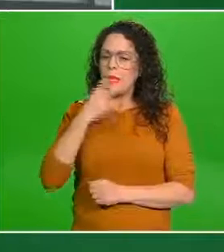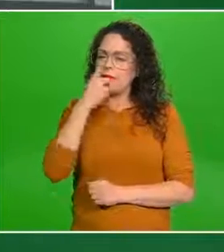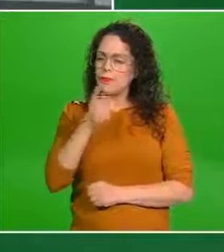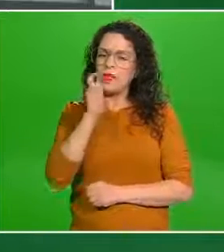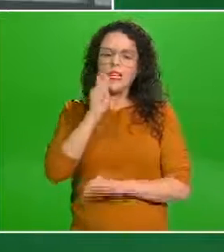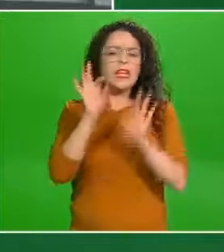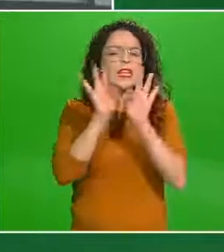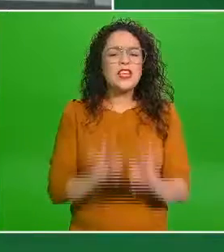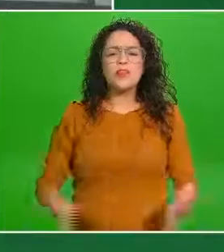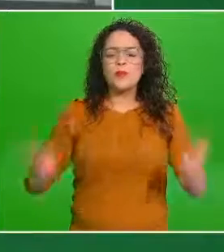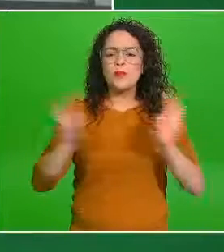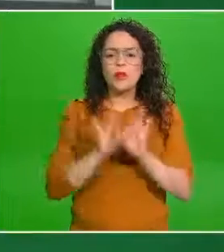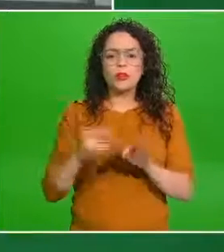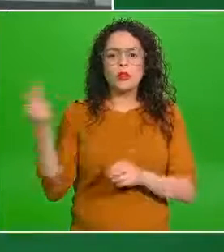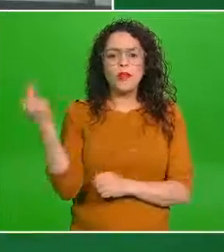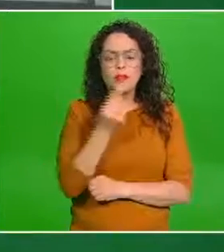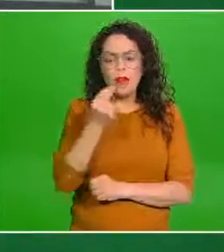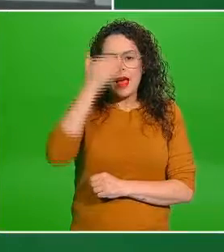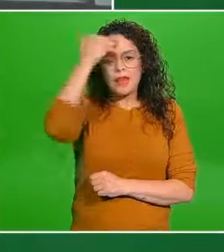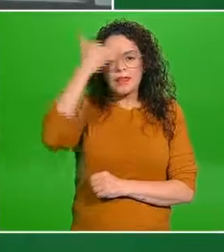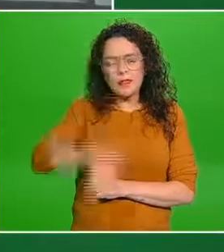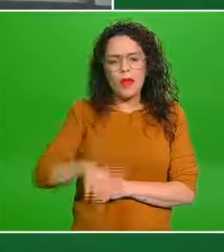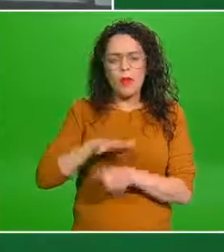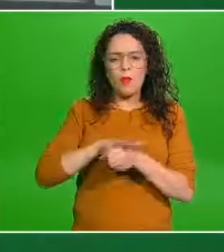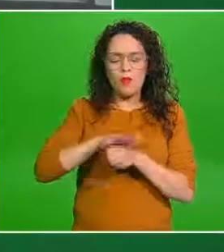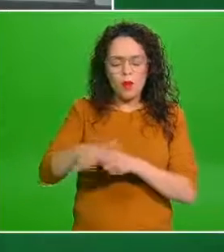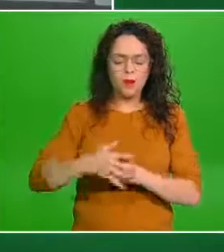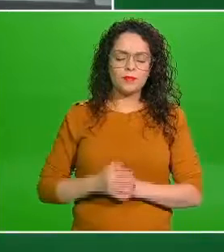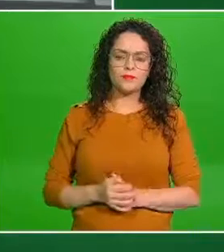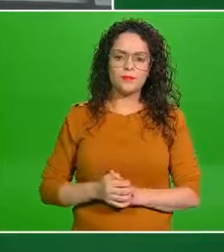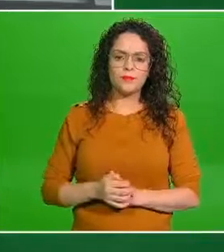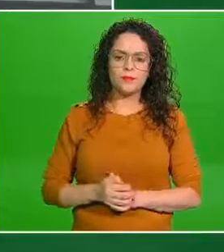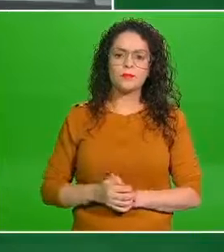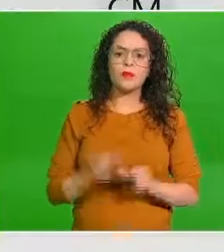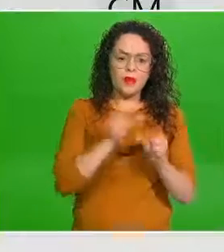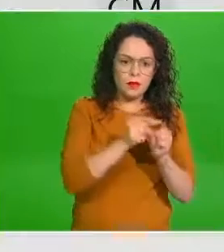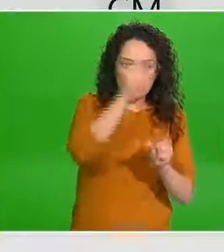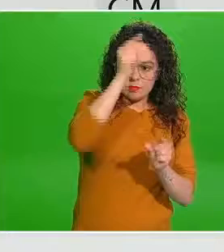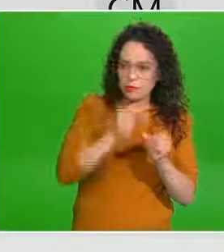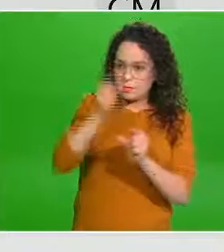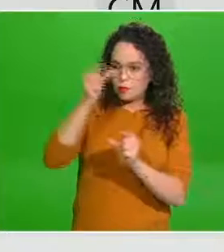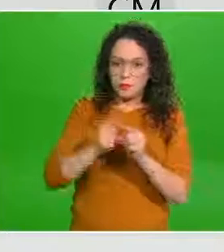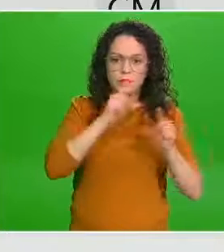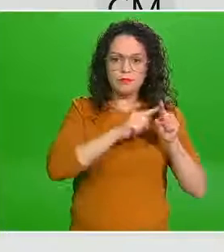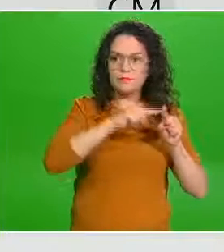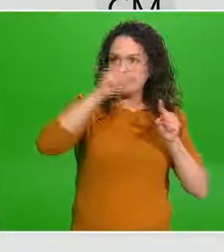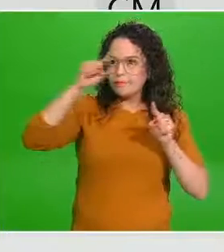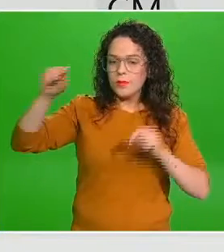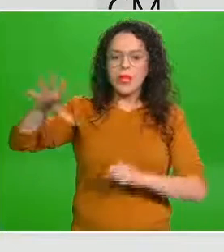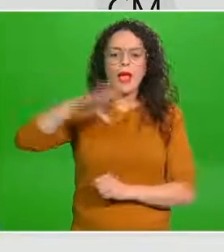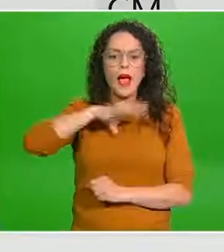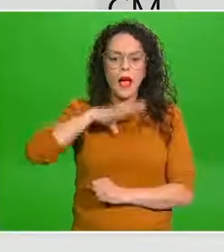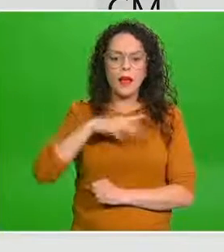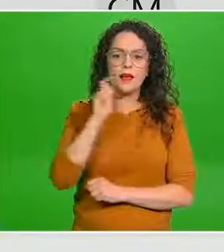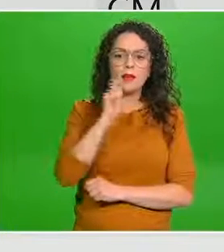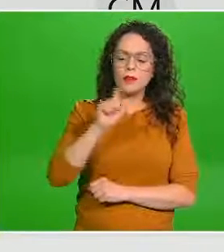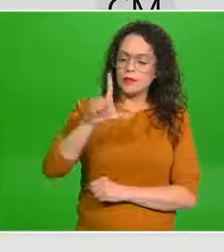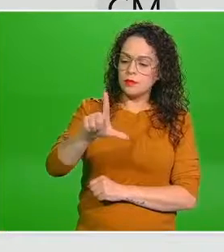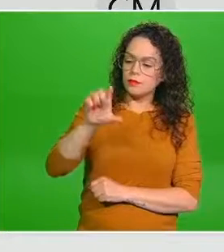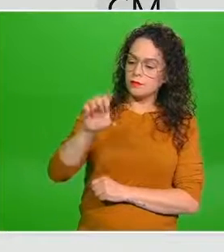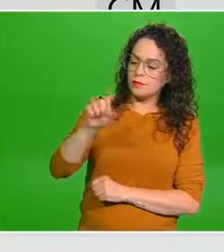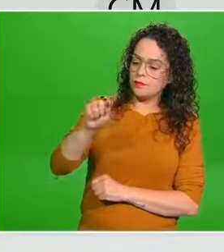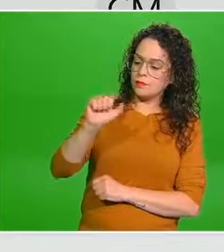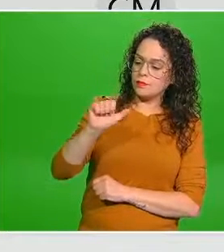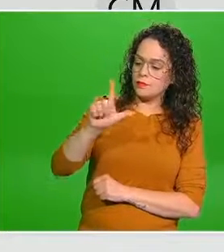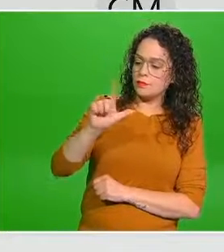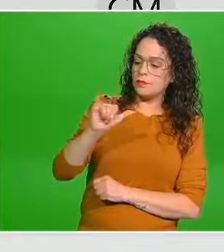importante epidemiológica que tenemos que tomar en cuenta, que es algo que mencioné en uno de los gráficos, que es la letalidad. También la Organización Mundial de la Salud ha